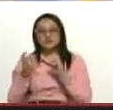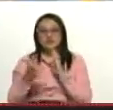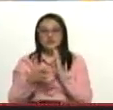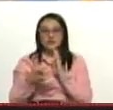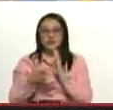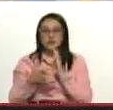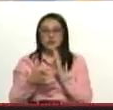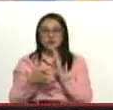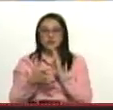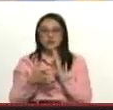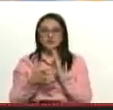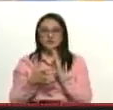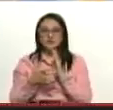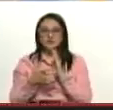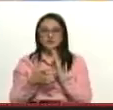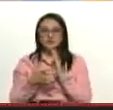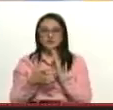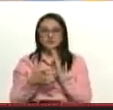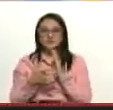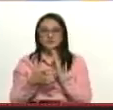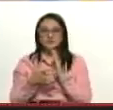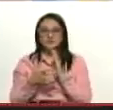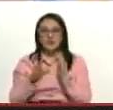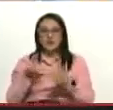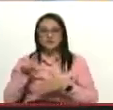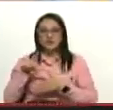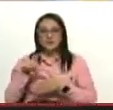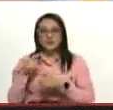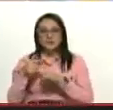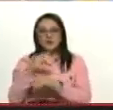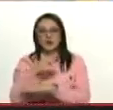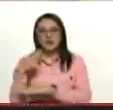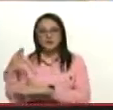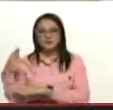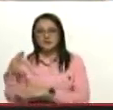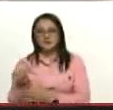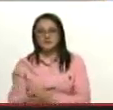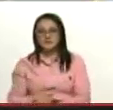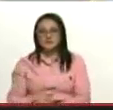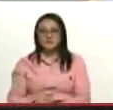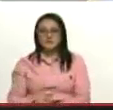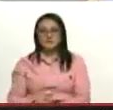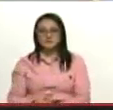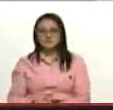tecnología en Latinoamérica y el Caribe